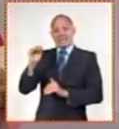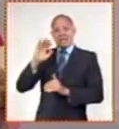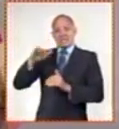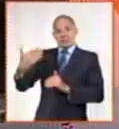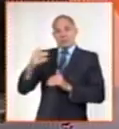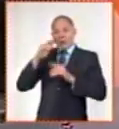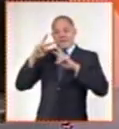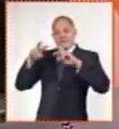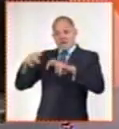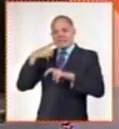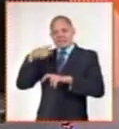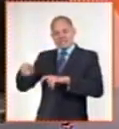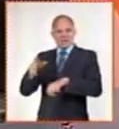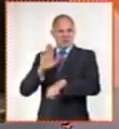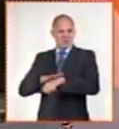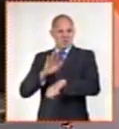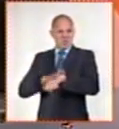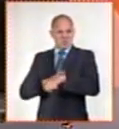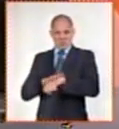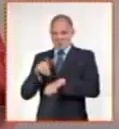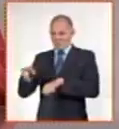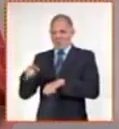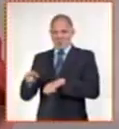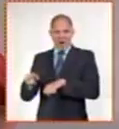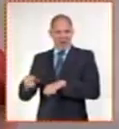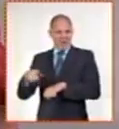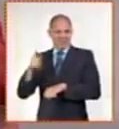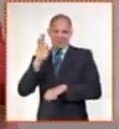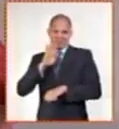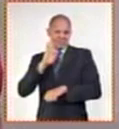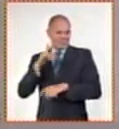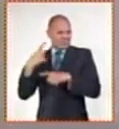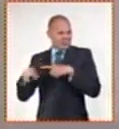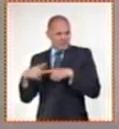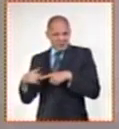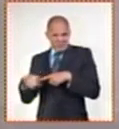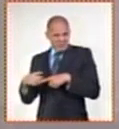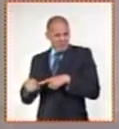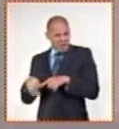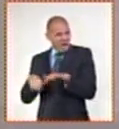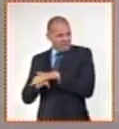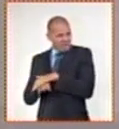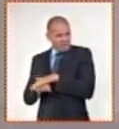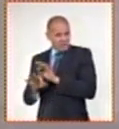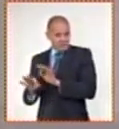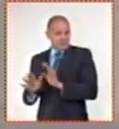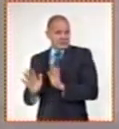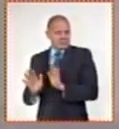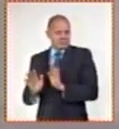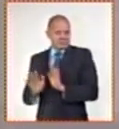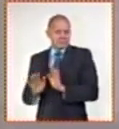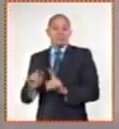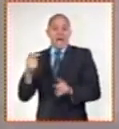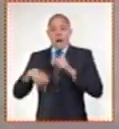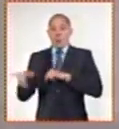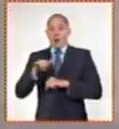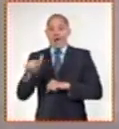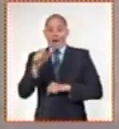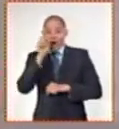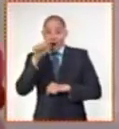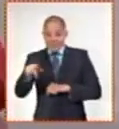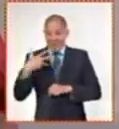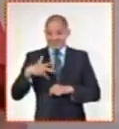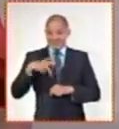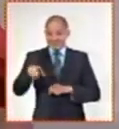Moro en Brasil. Uh-huh. Y bueno, este es el caso de Pepín Simón también, prófugo actualmente de la